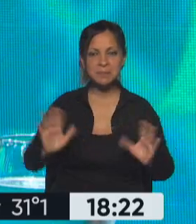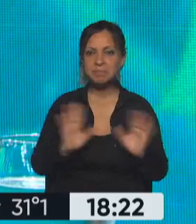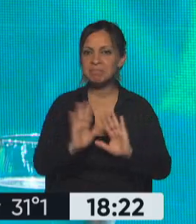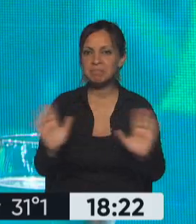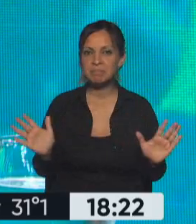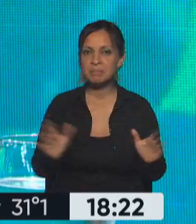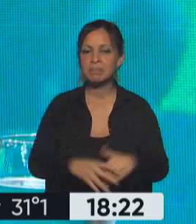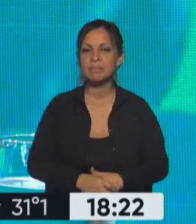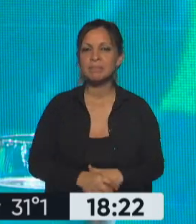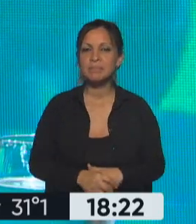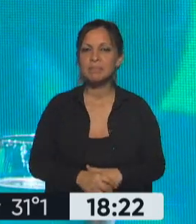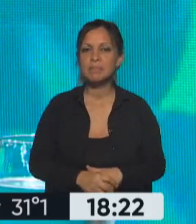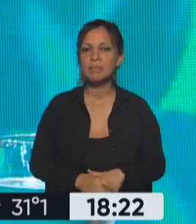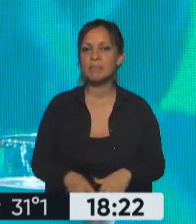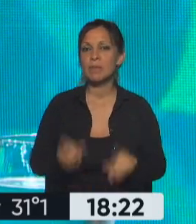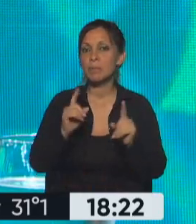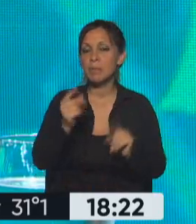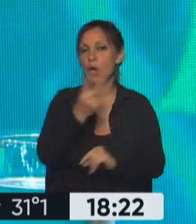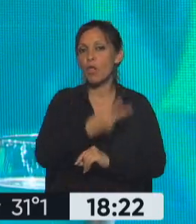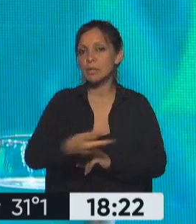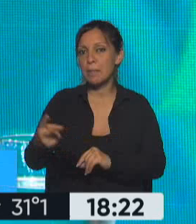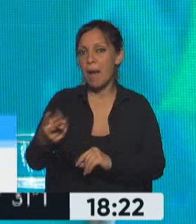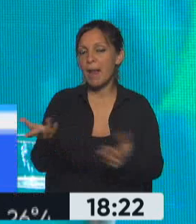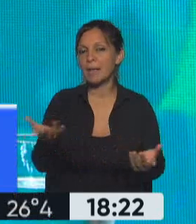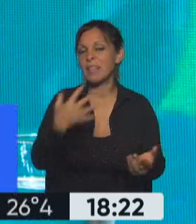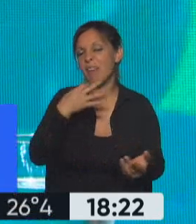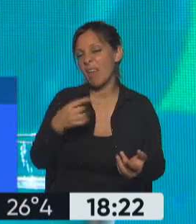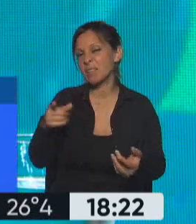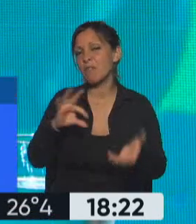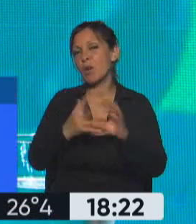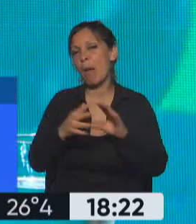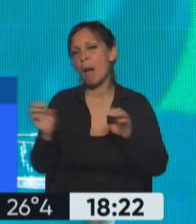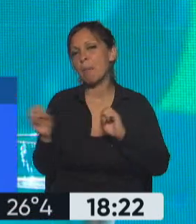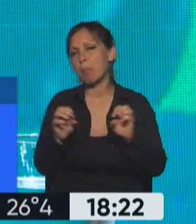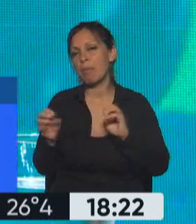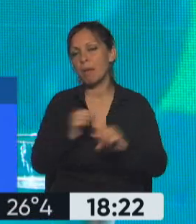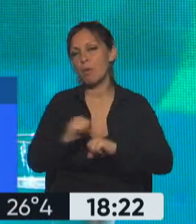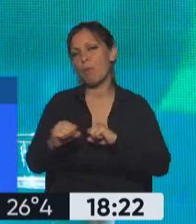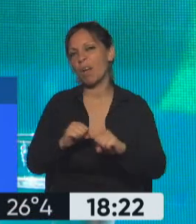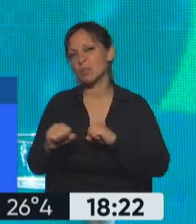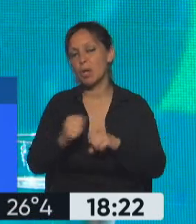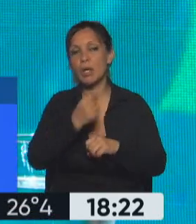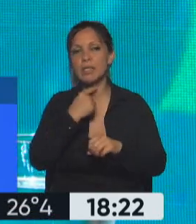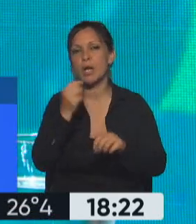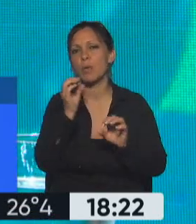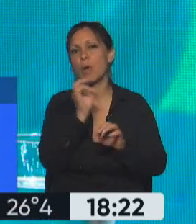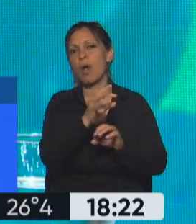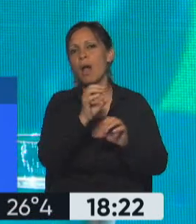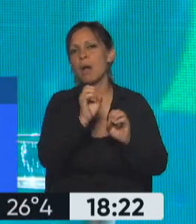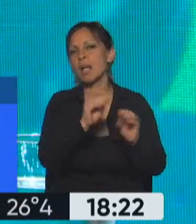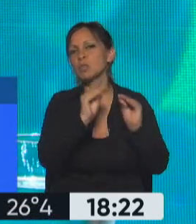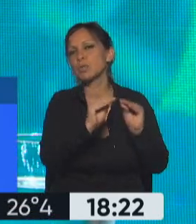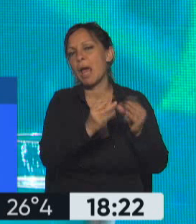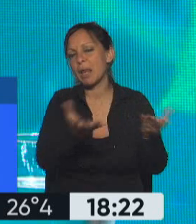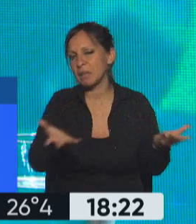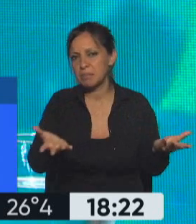Claramente lo que pasó en estas últimas 2 semanas fue una maniobra especulativa que intentó poner un poquito de ruido donde no lo iban a